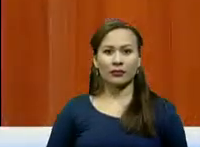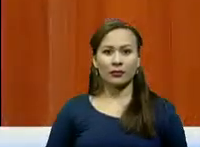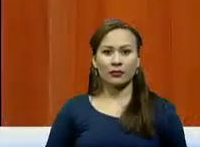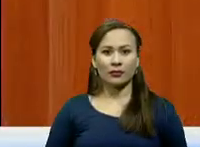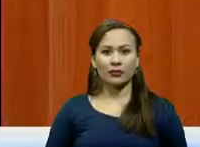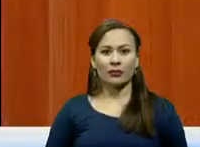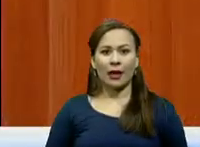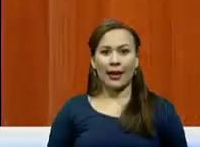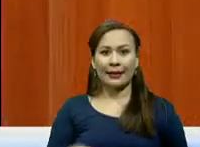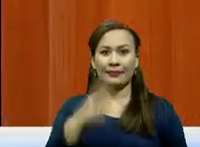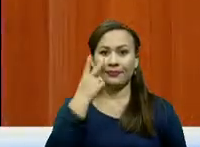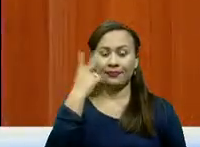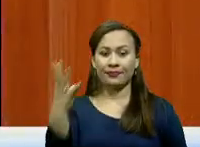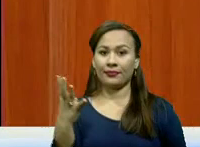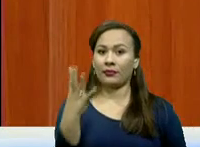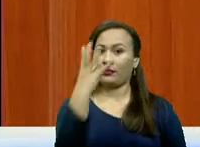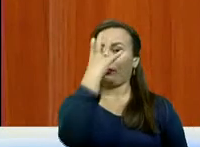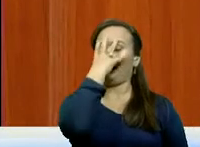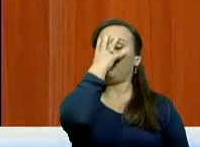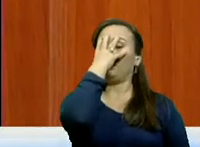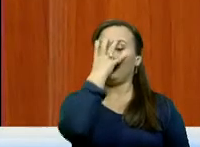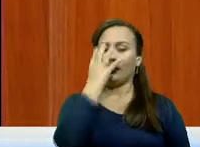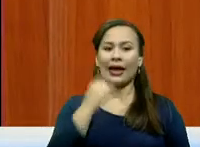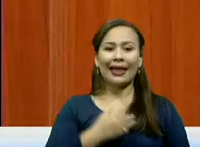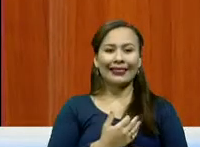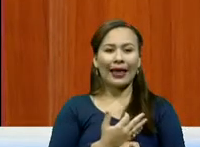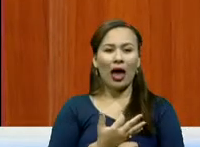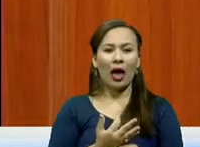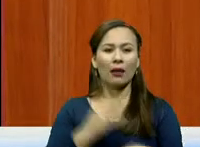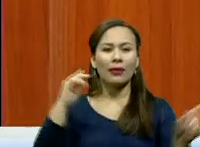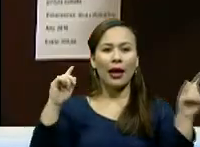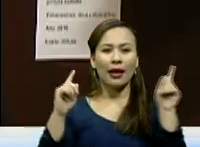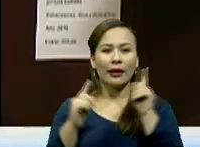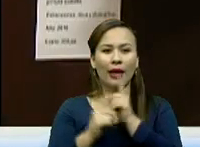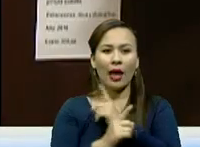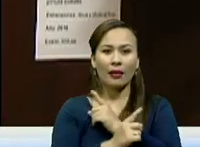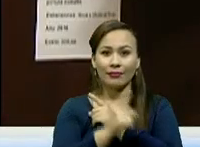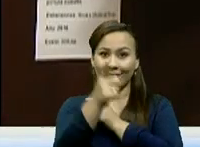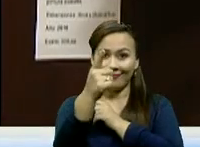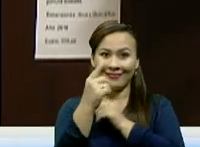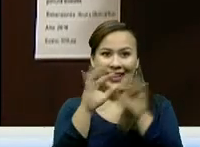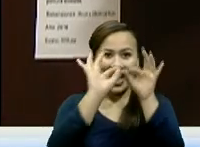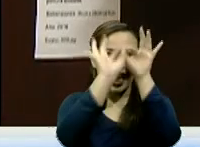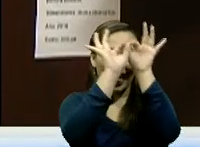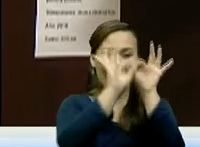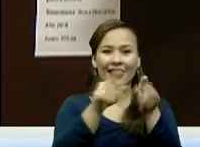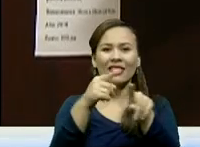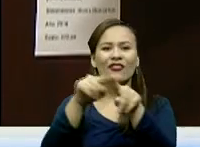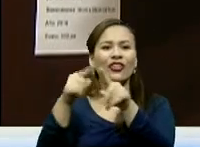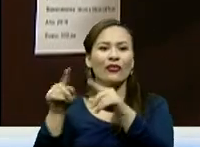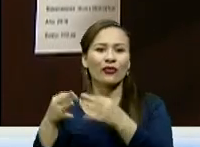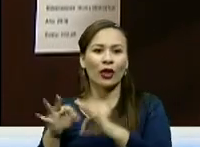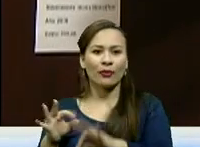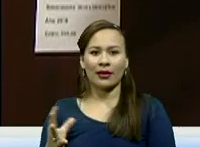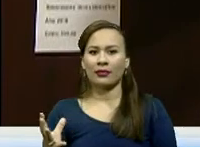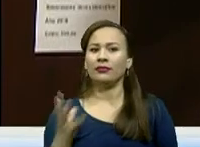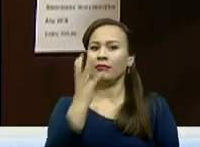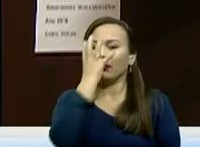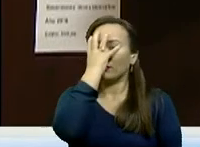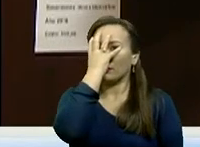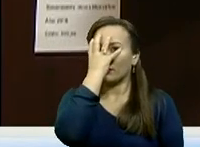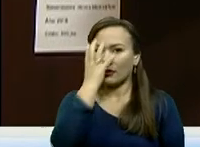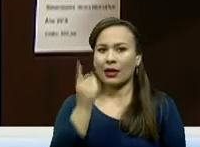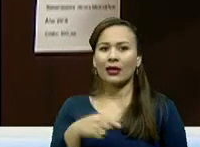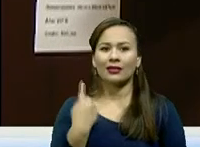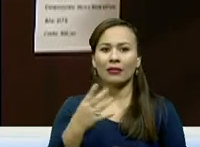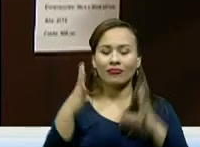Bueno, la máscara a través del tiempo ha sufrido algunos cambios. La careta, ¿cómo la llamamos? Nosotros decimos careta, porque lo único que tapa es